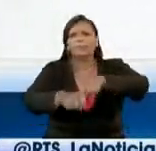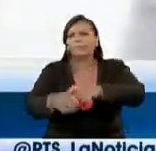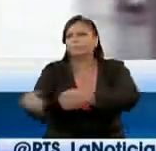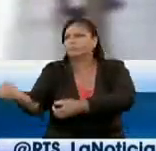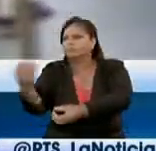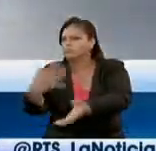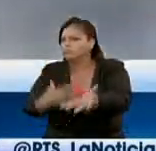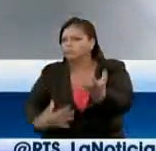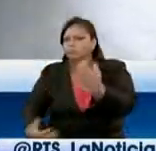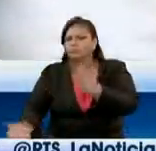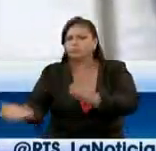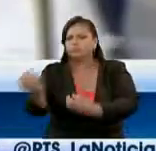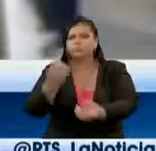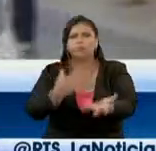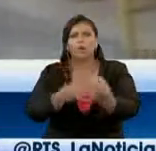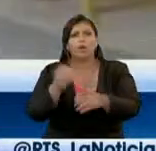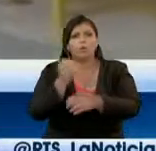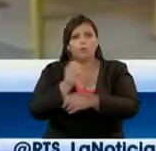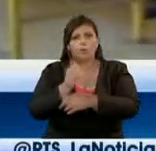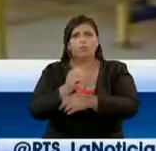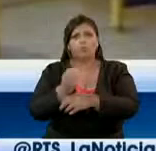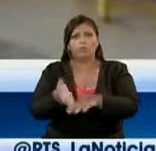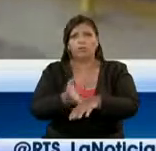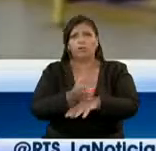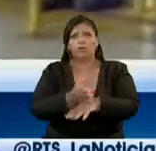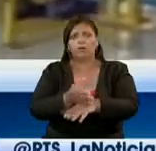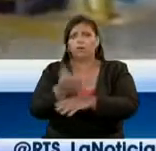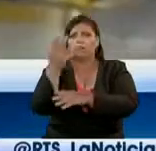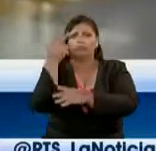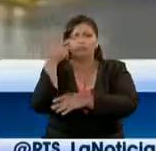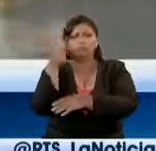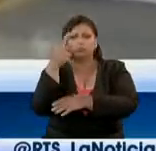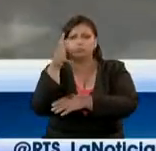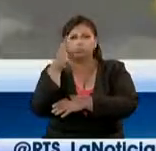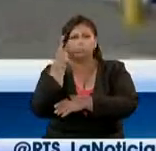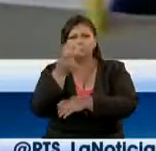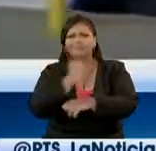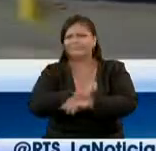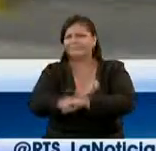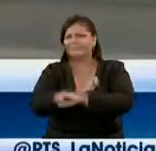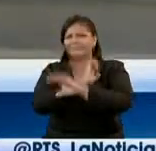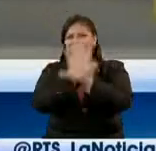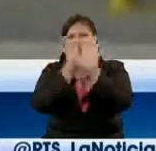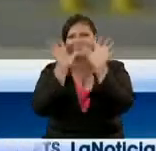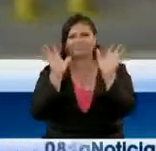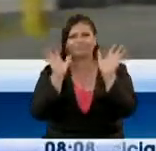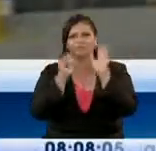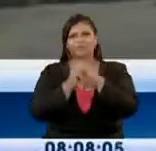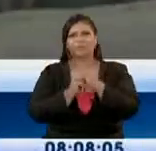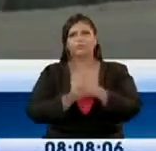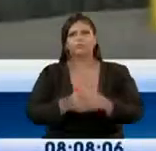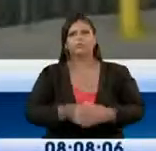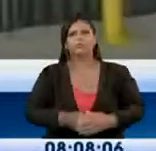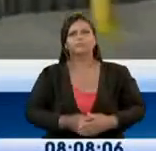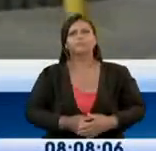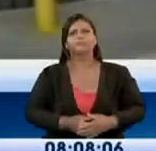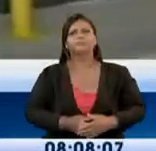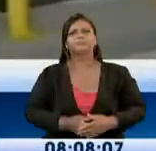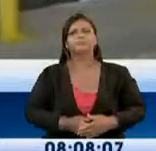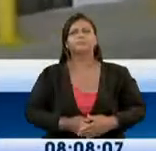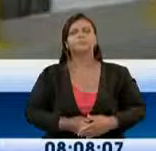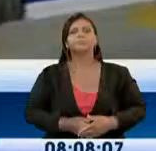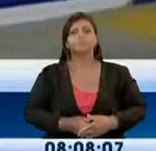videos y tenemos en nuestro poder videos donde se pone en evidencia esta situación sobre los estudiantes que